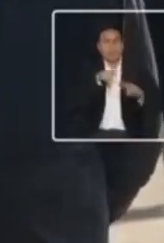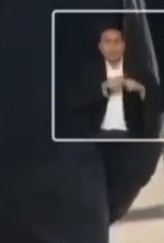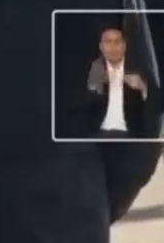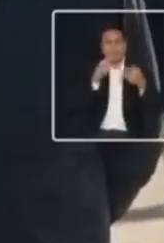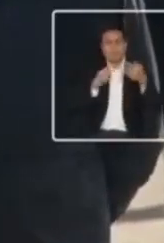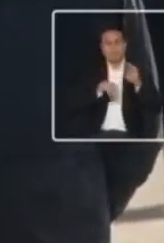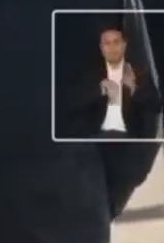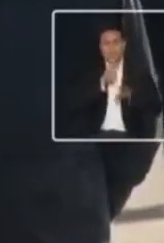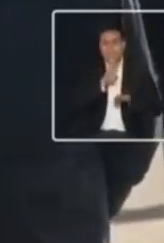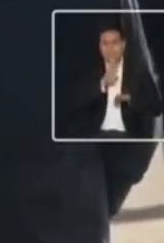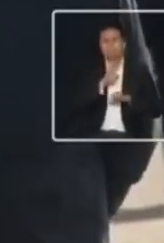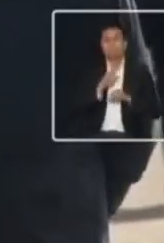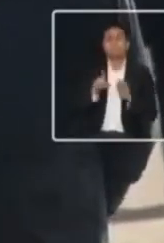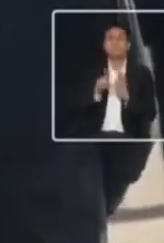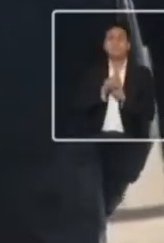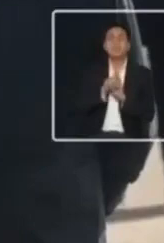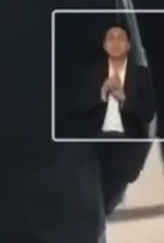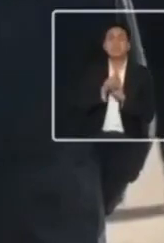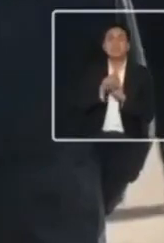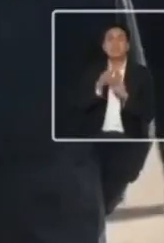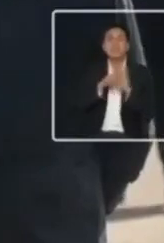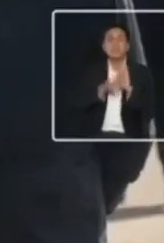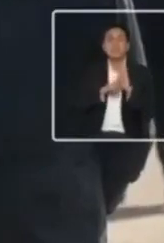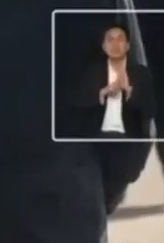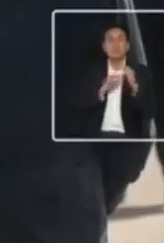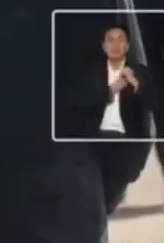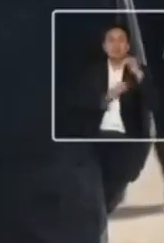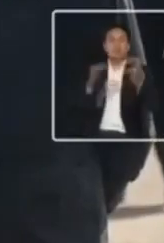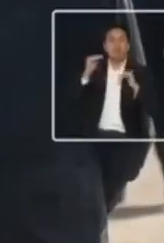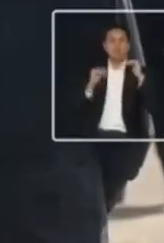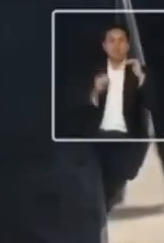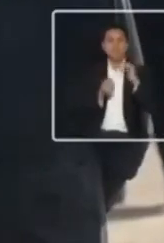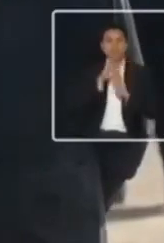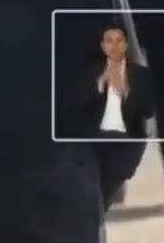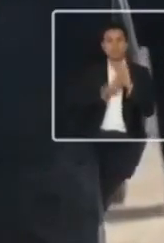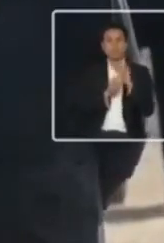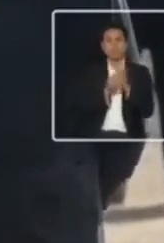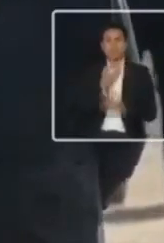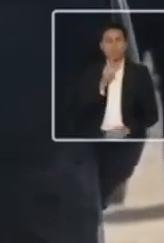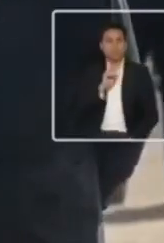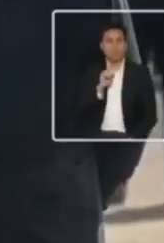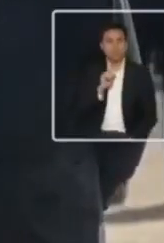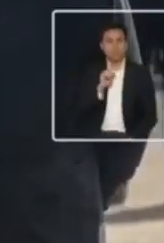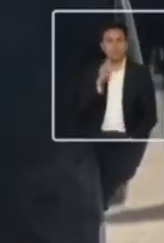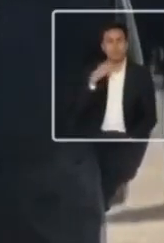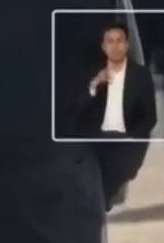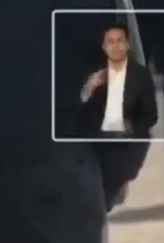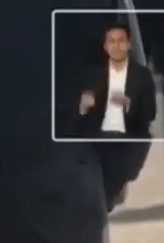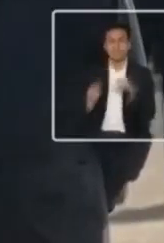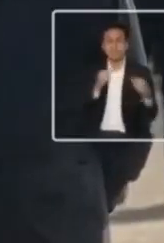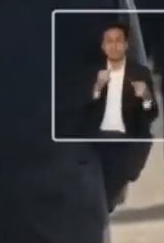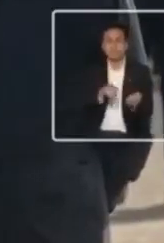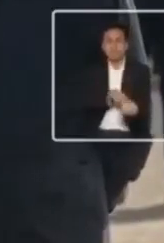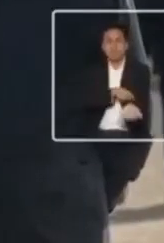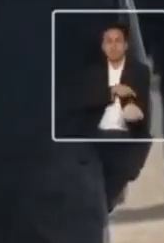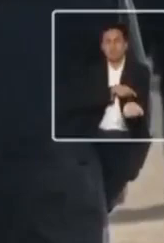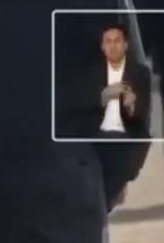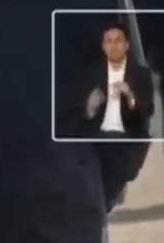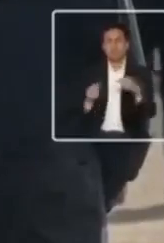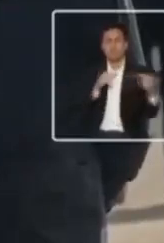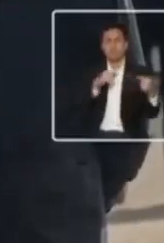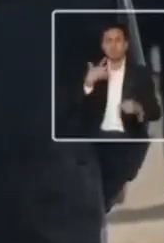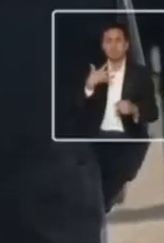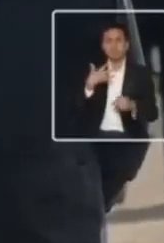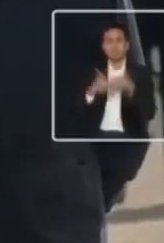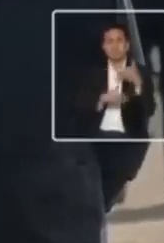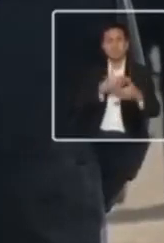herramientas. La ley de reglas de uso de la fuerza, no son proyectos nuevos, son proyectos que hemos debatido largo tiempo, y lo importante es que los